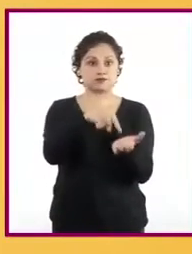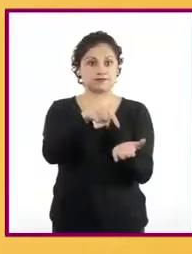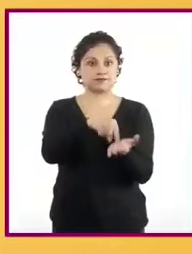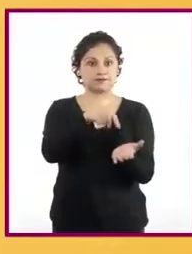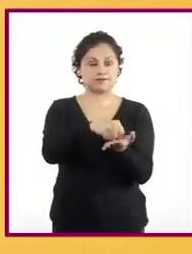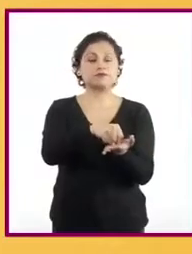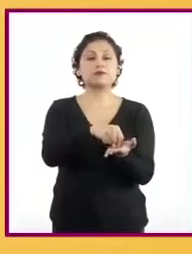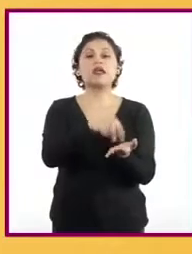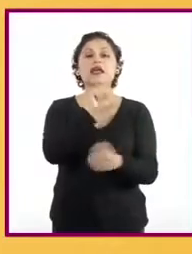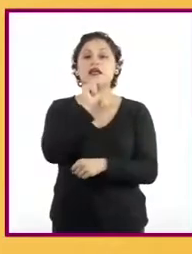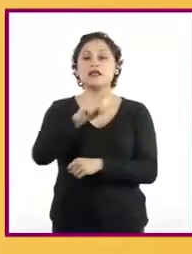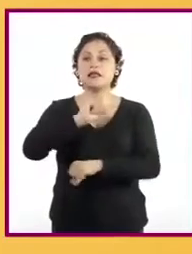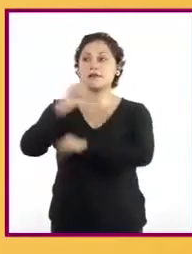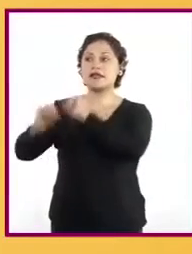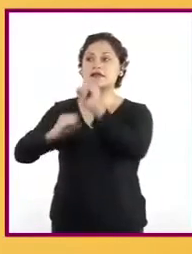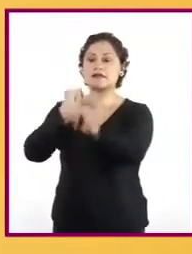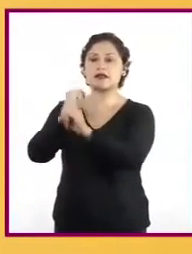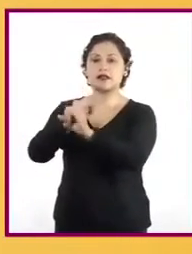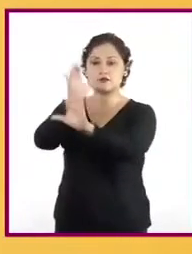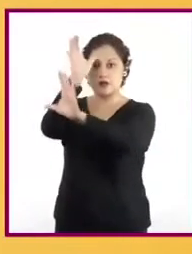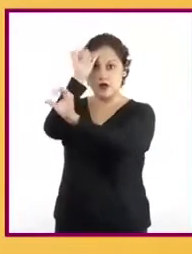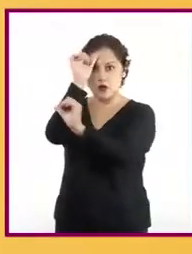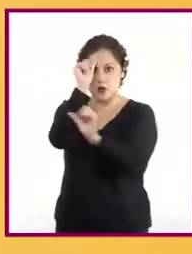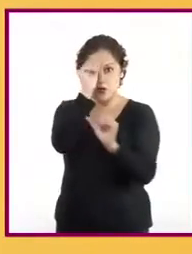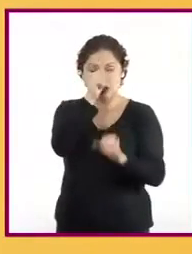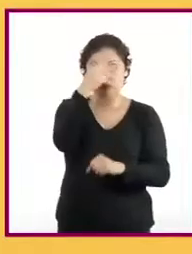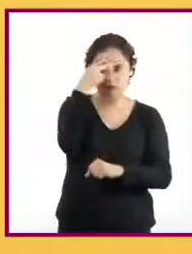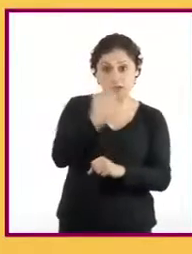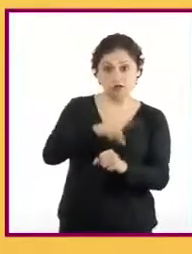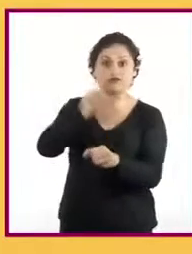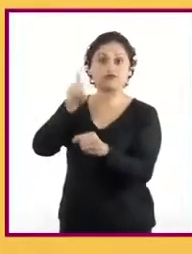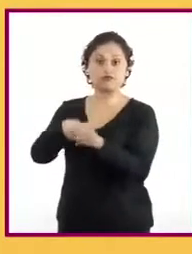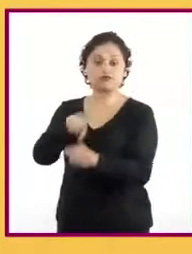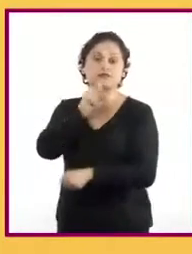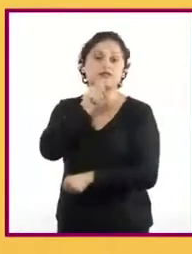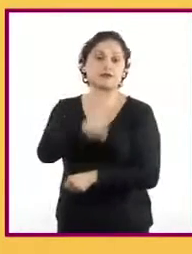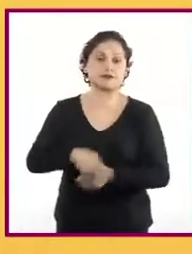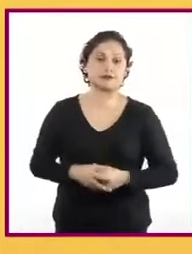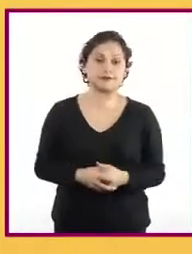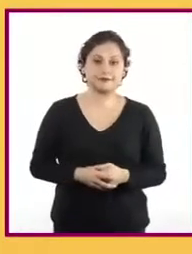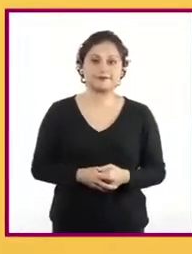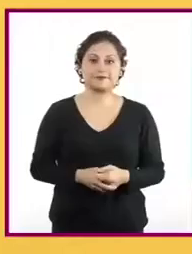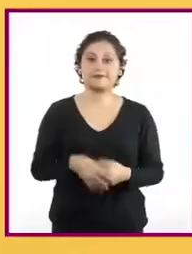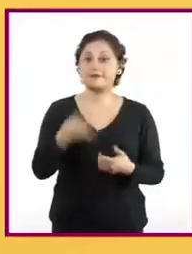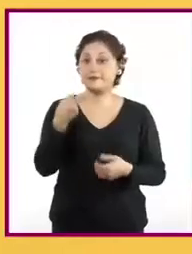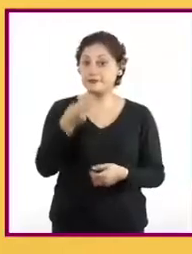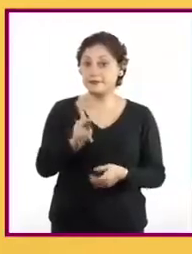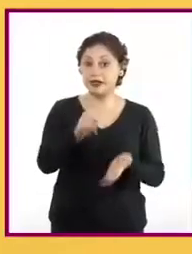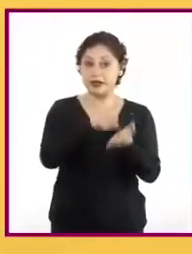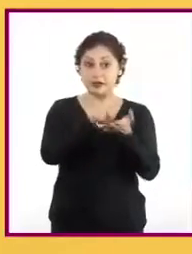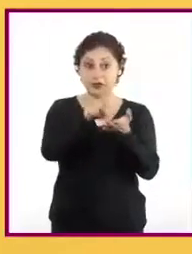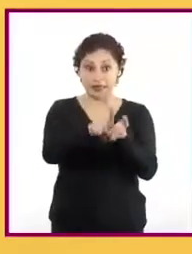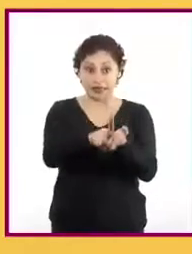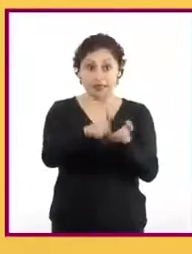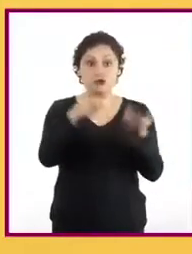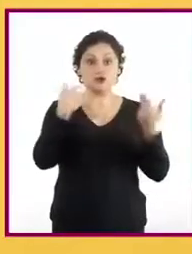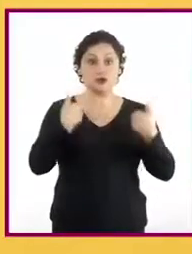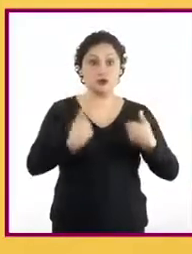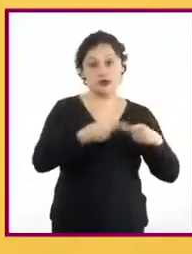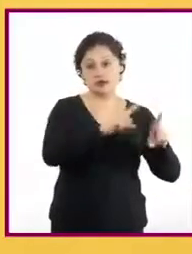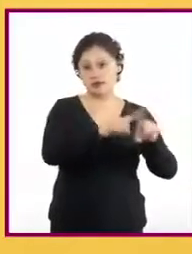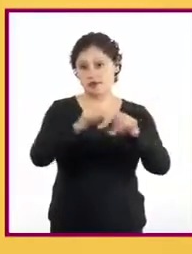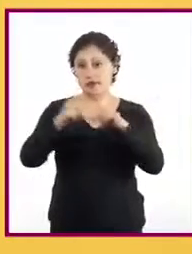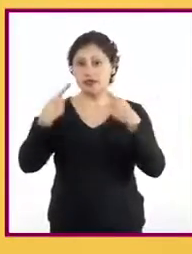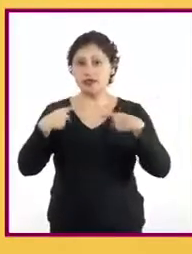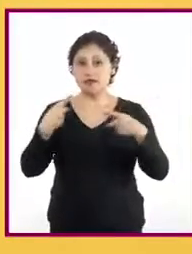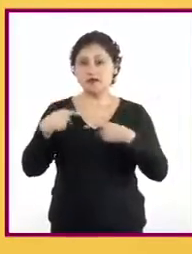tratados internacionales de los que nuestro país sea parte. Sin embargo, los derechos de las personas se han ido modificando con